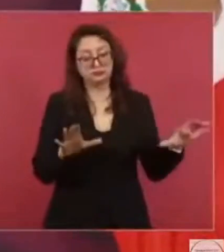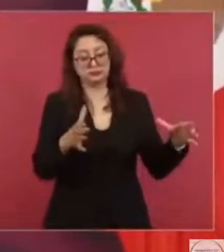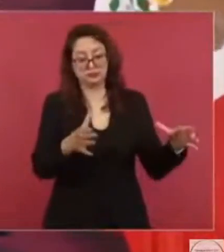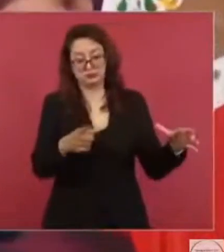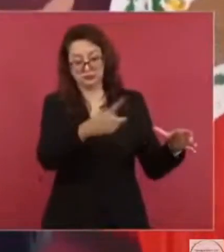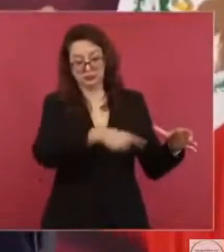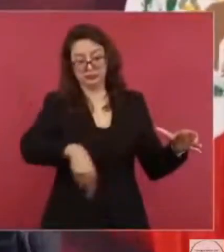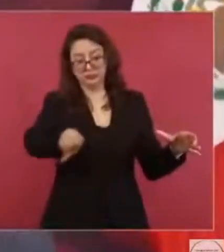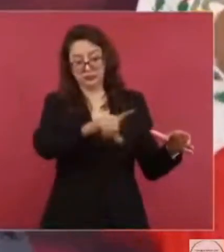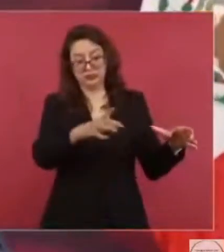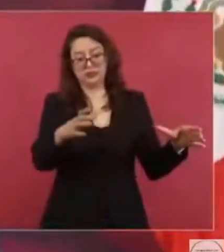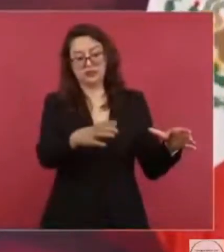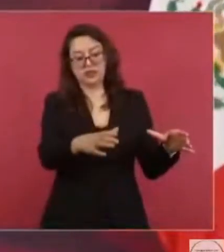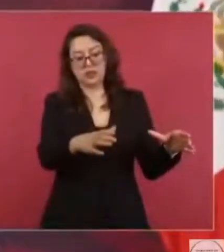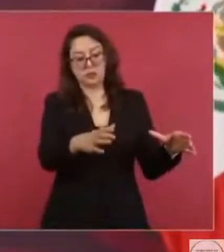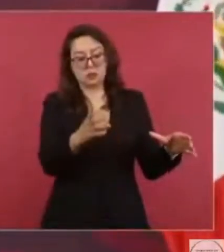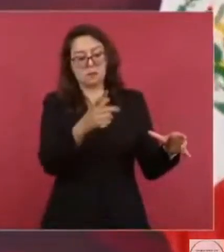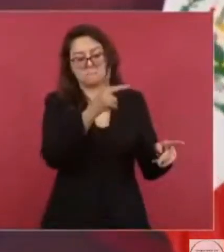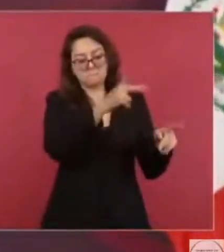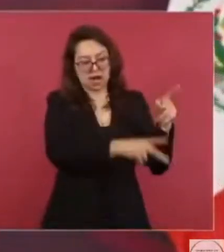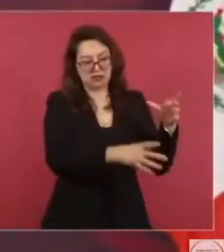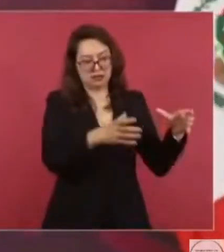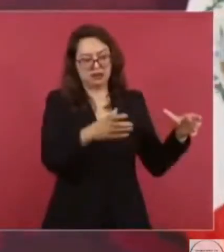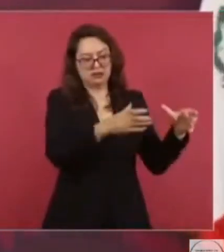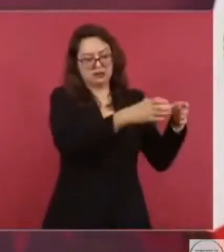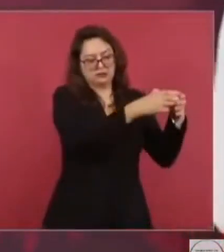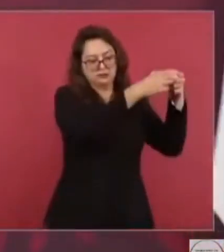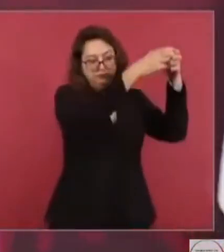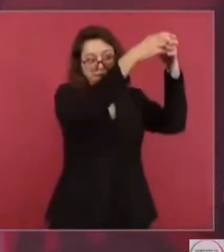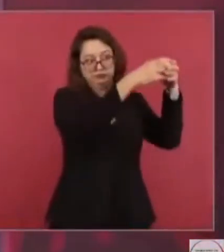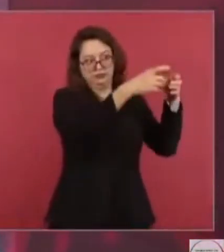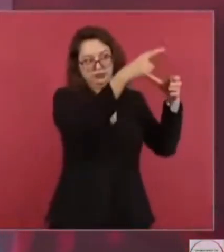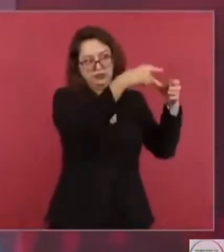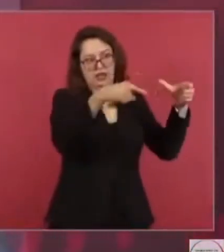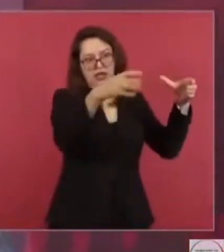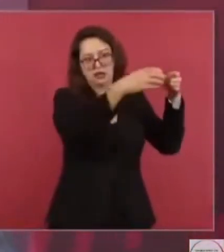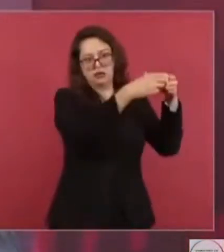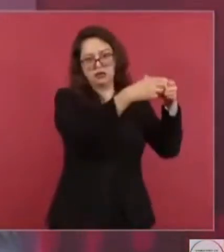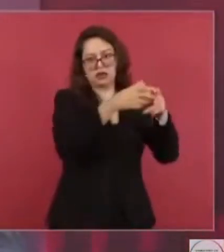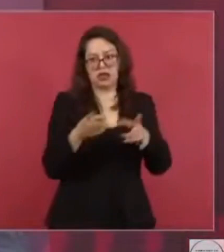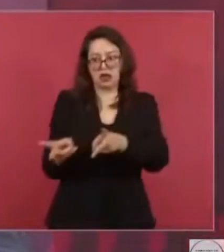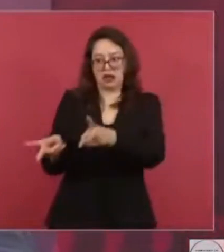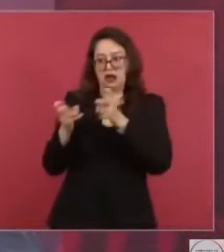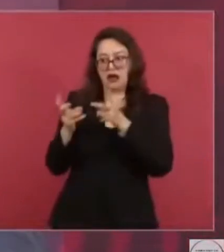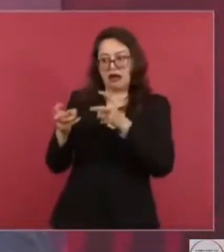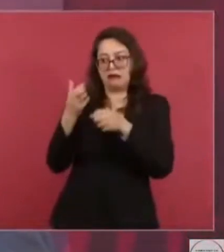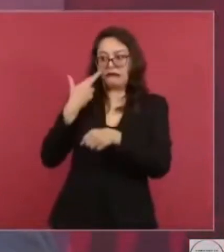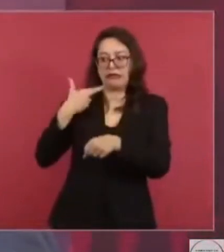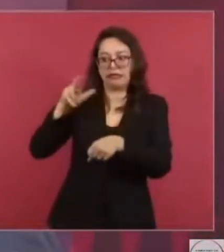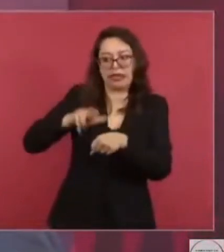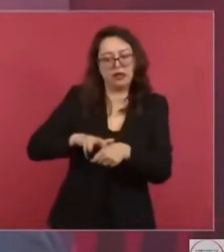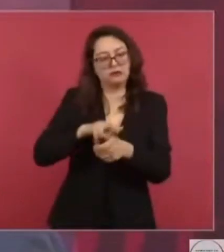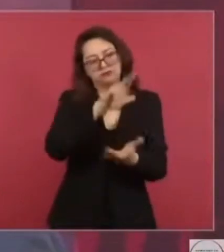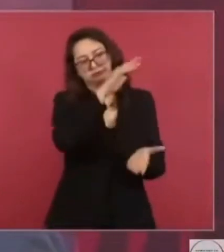ya no hay privilegios. Otros porque